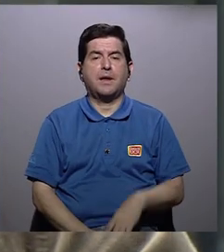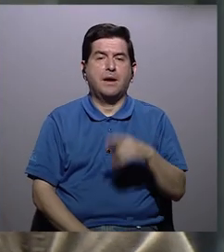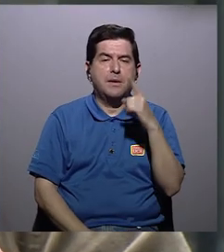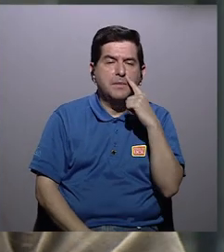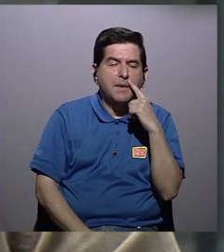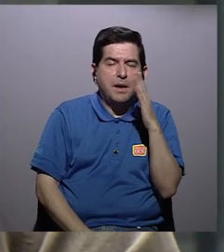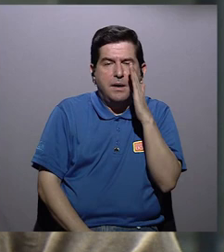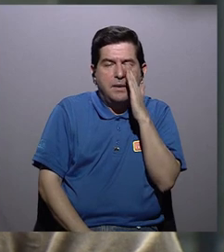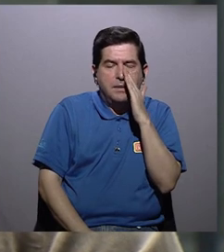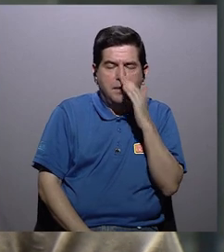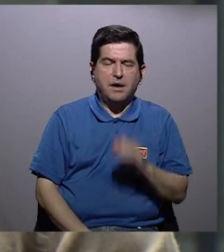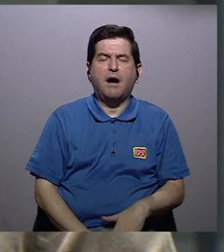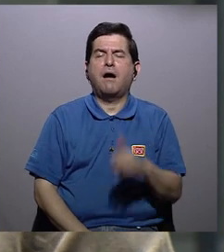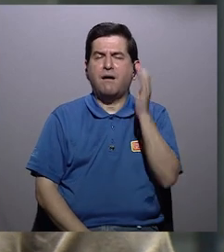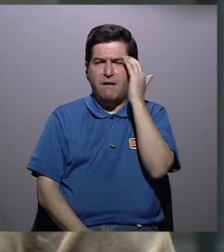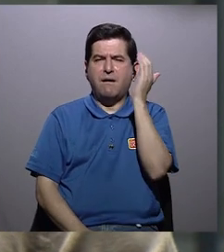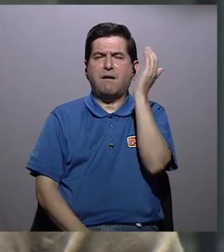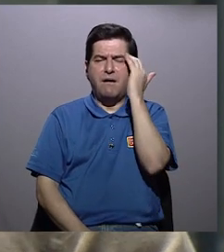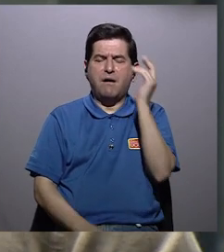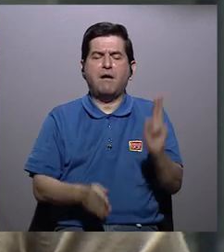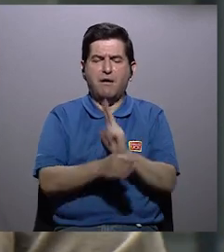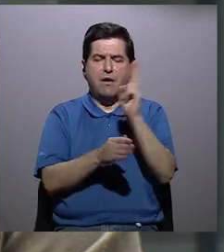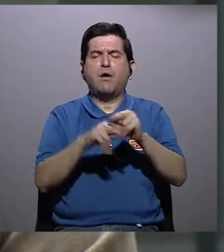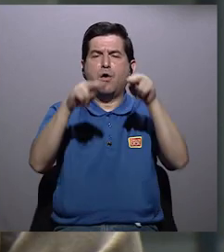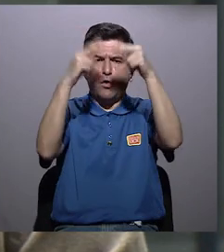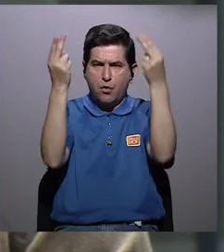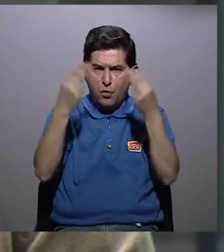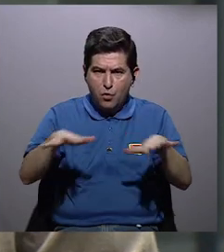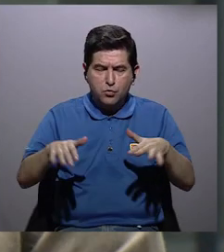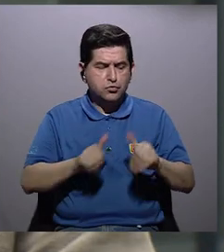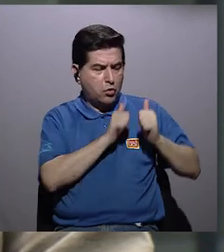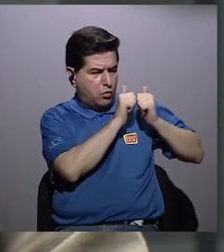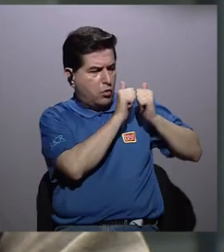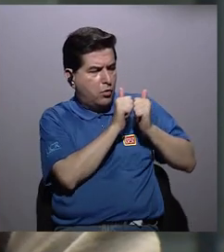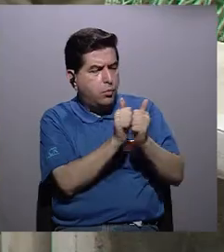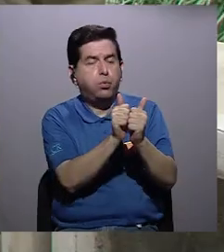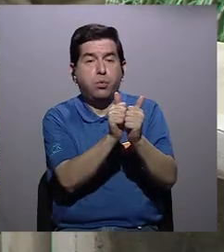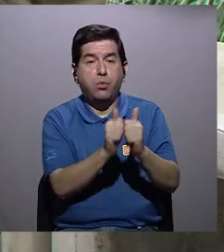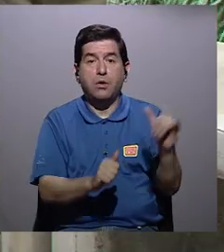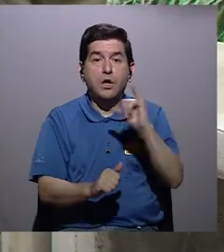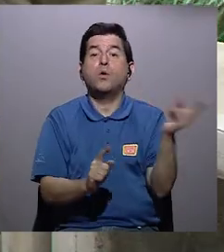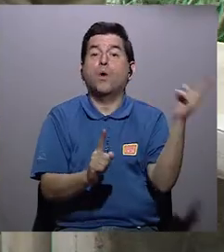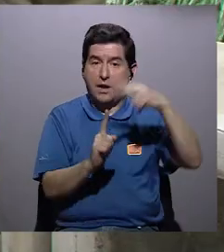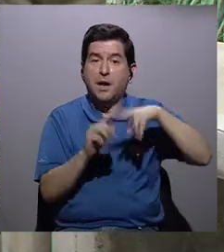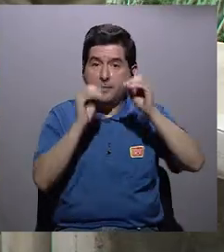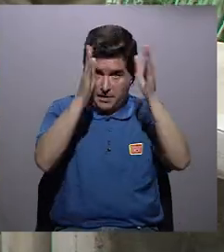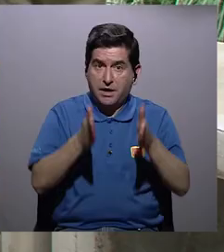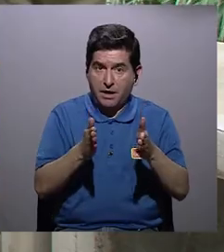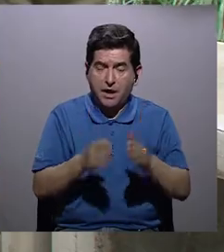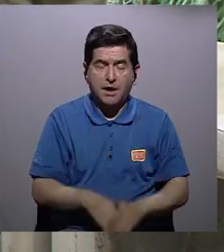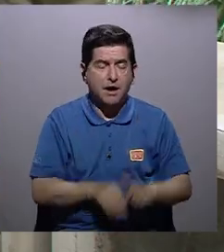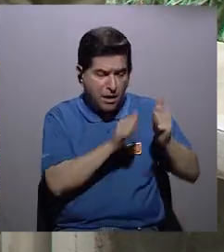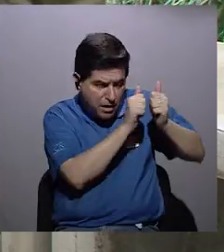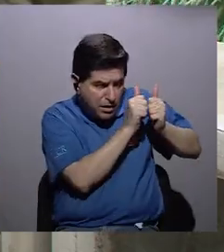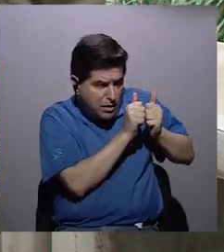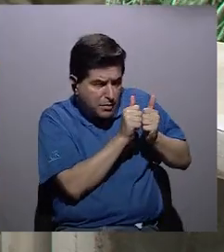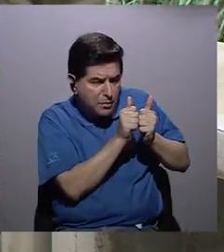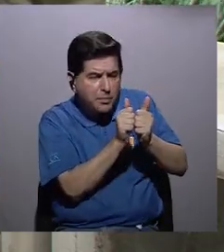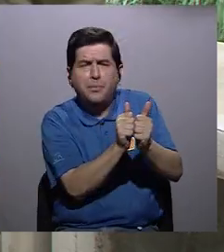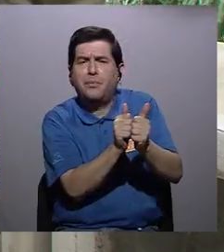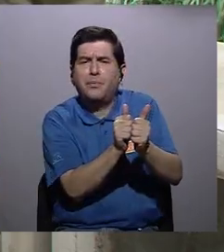madres que tienen mayor conocimiento del uso de la internet, que acompañan, y también eso aplica a los docentes, que acompañan más